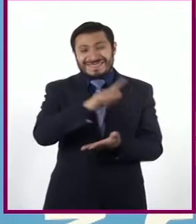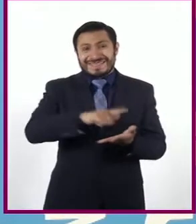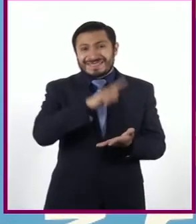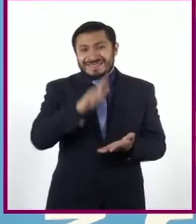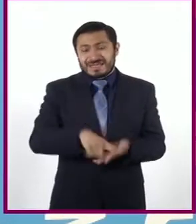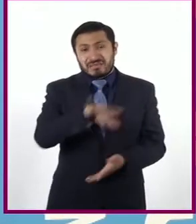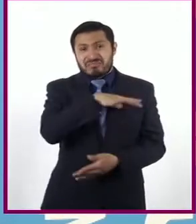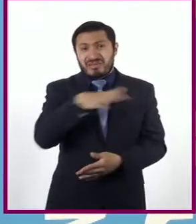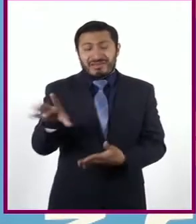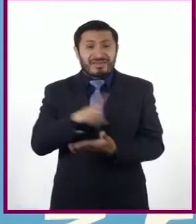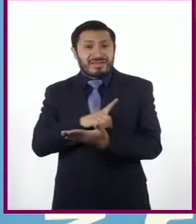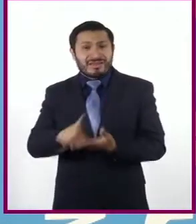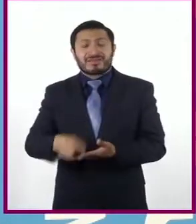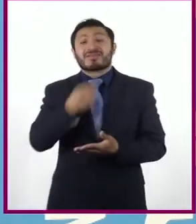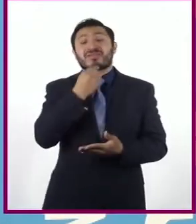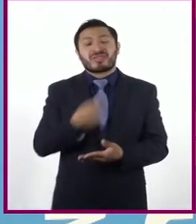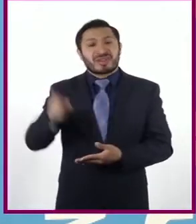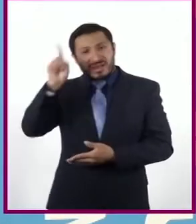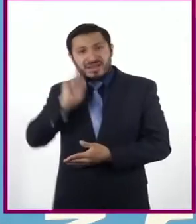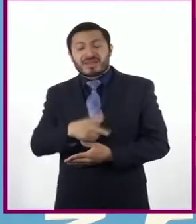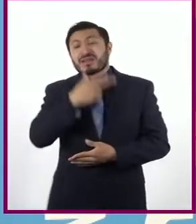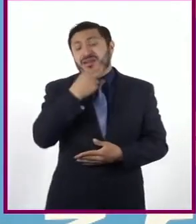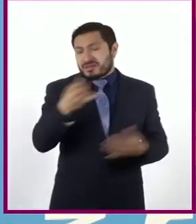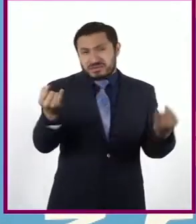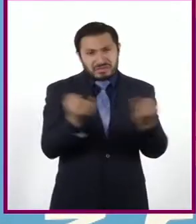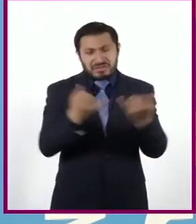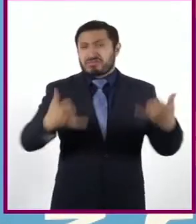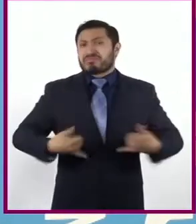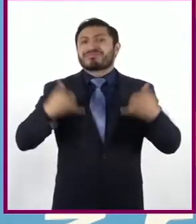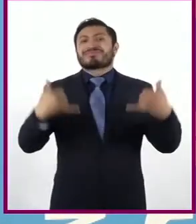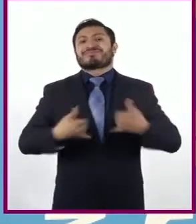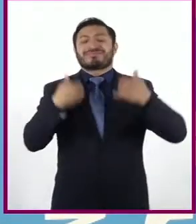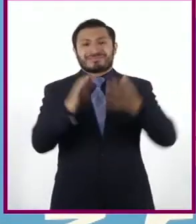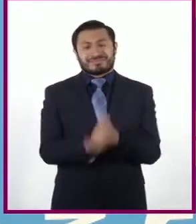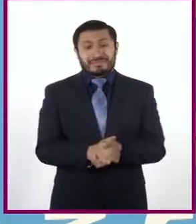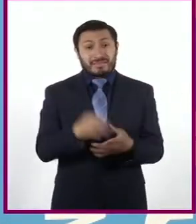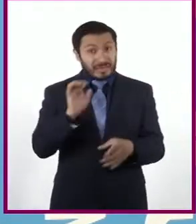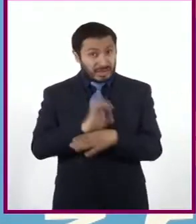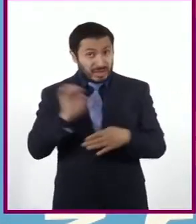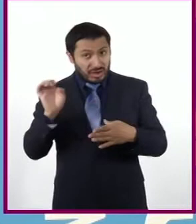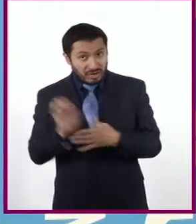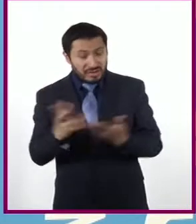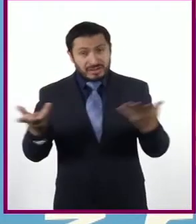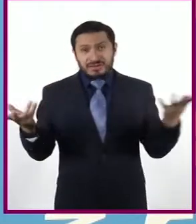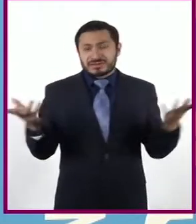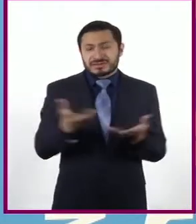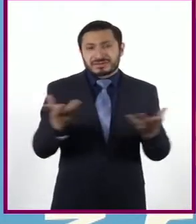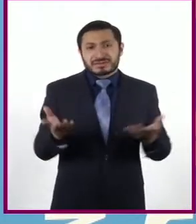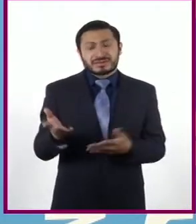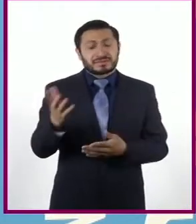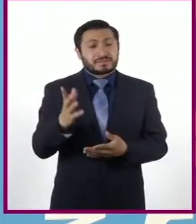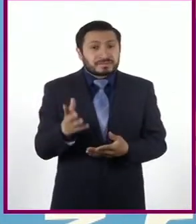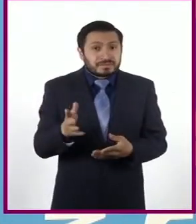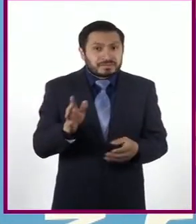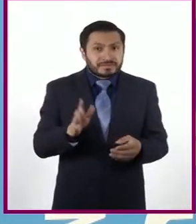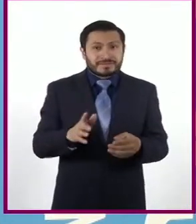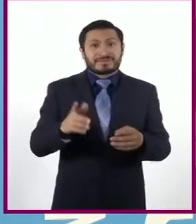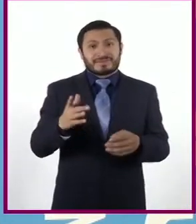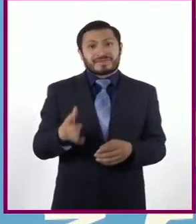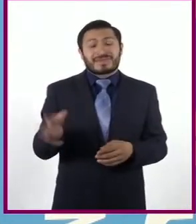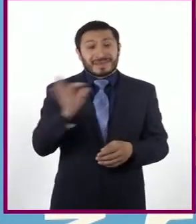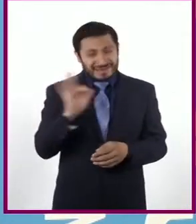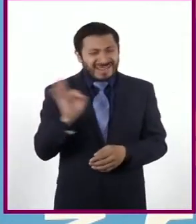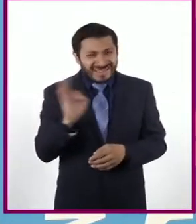de Derechos de las Niñas, Niños y Adolescentes. Las acciones que emprendan, por sencillas que parezcan,